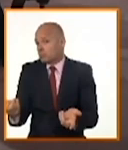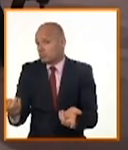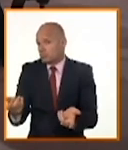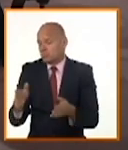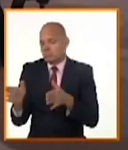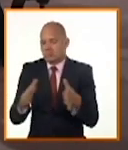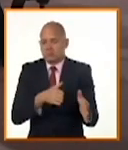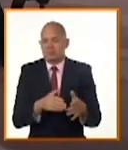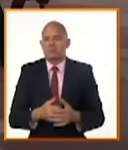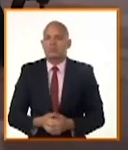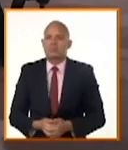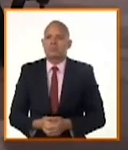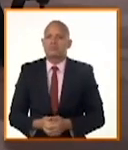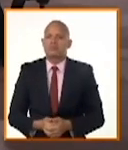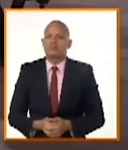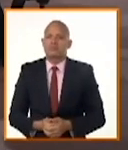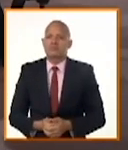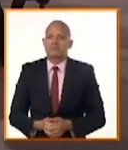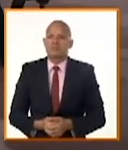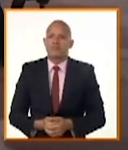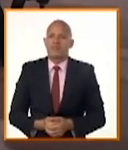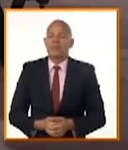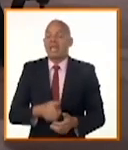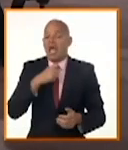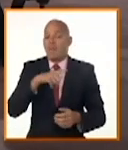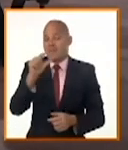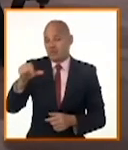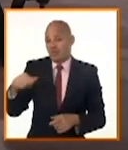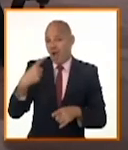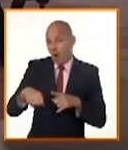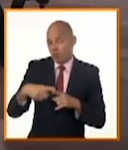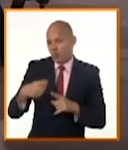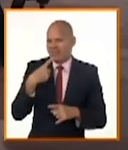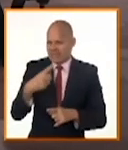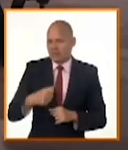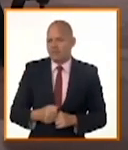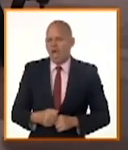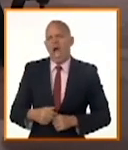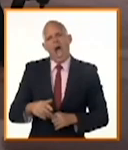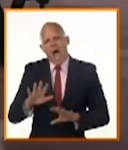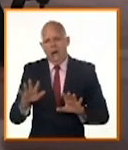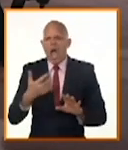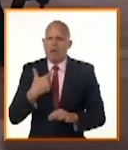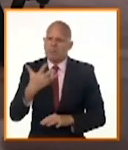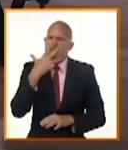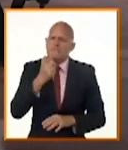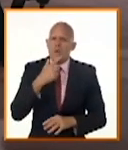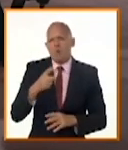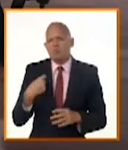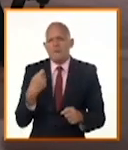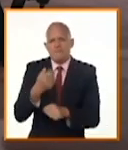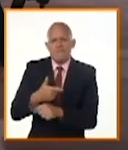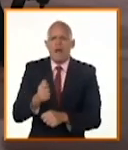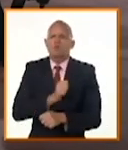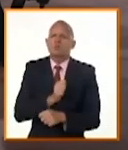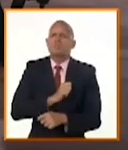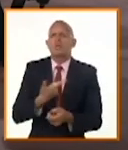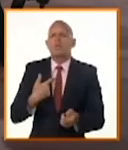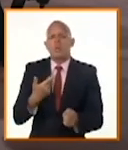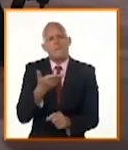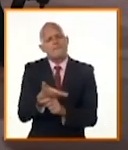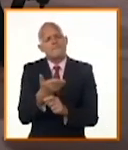yo quiero sumarme y quiero tener mi tarjeta qué hago puedo ir al banco hay posibilidades a ver La respuesta es Sí